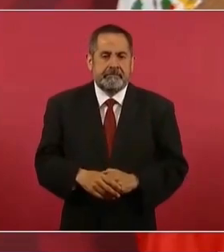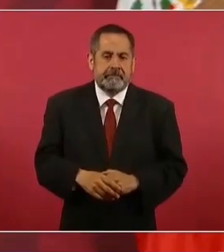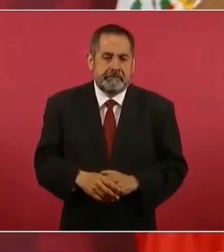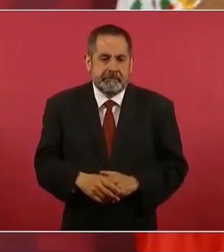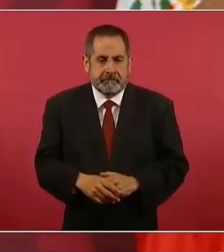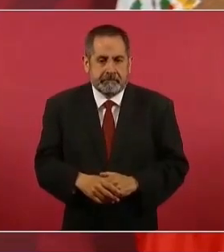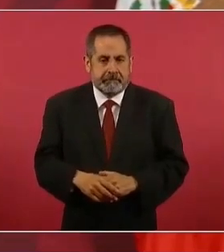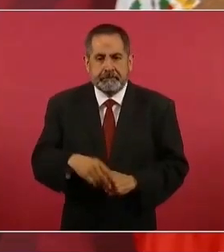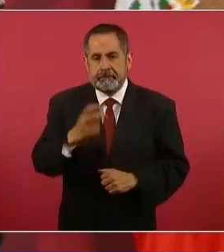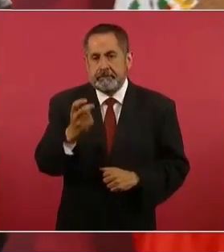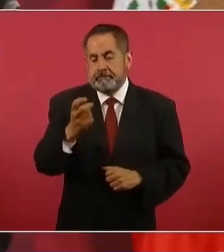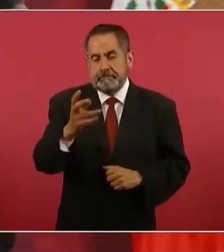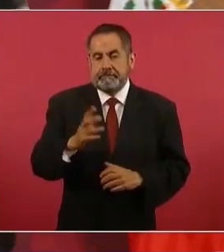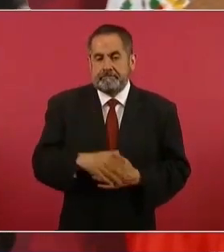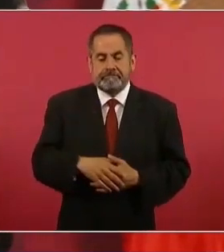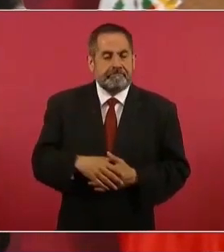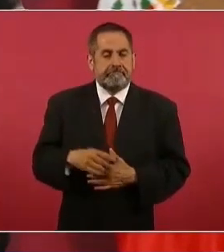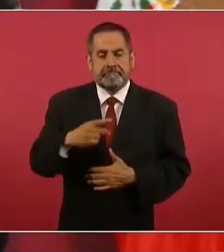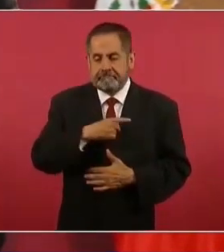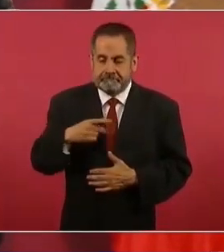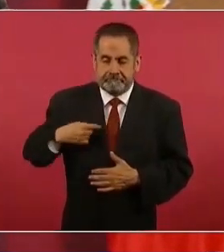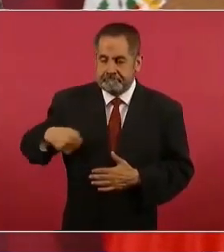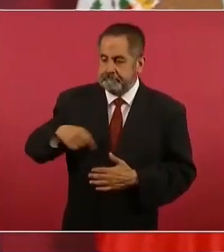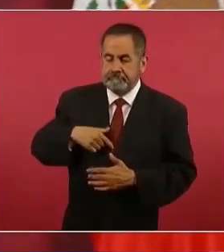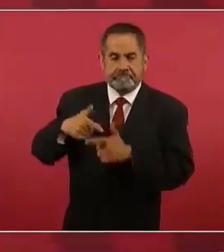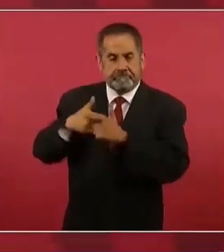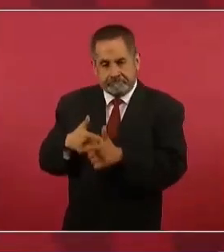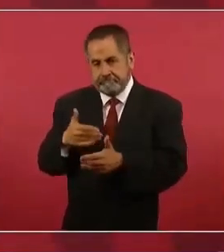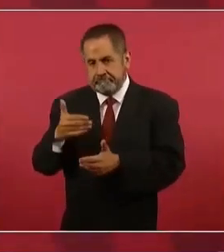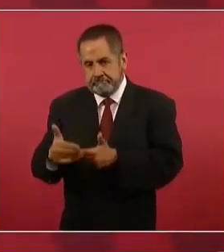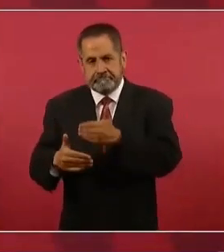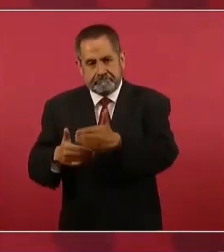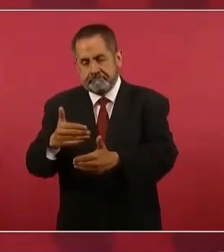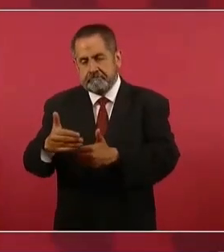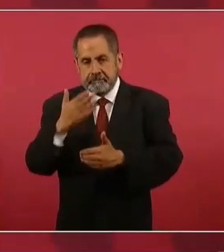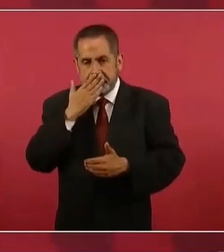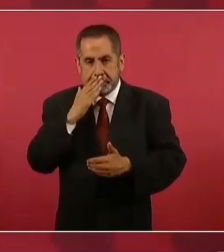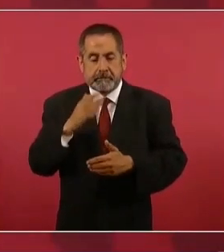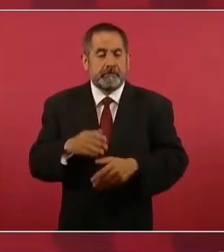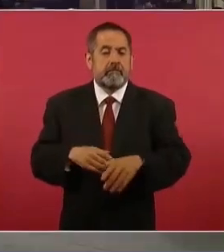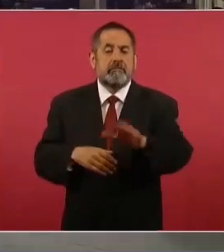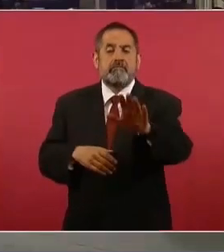Por eso, pues tenemos que seguir adelante. Oiga, presidente, solamente para